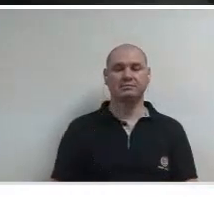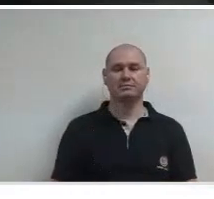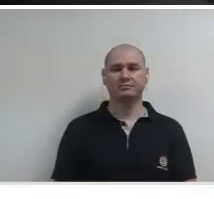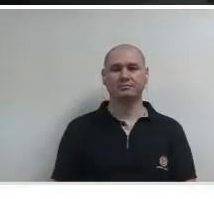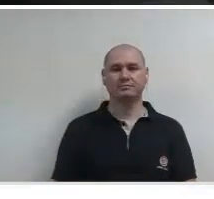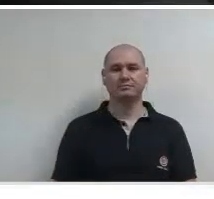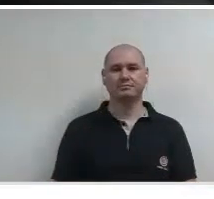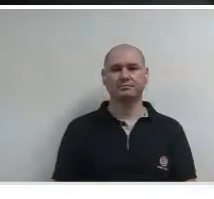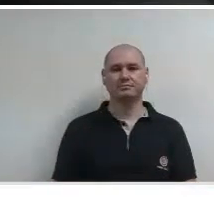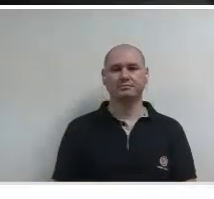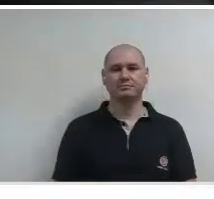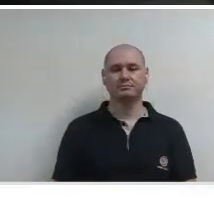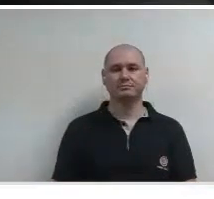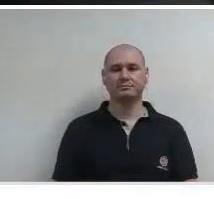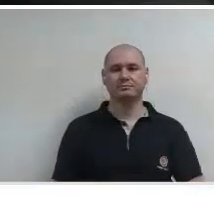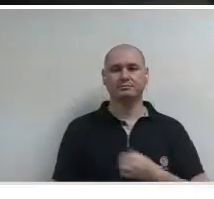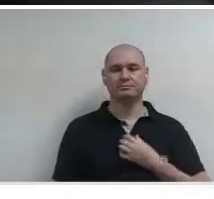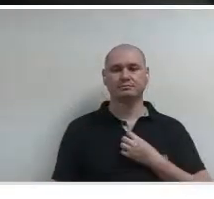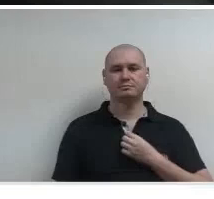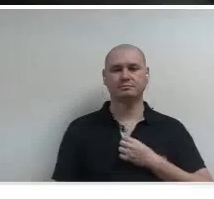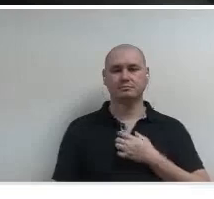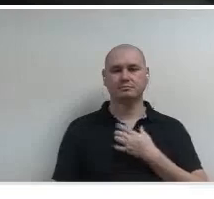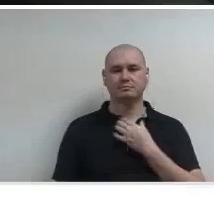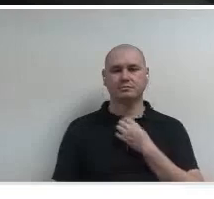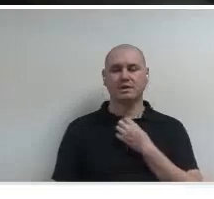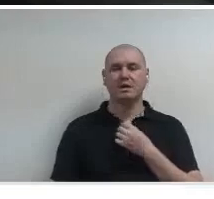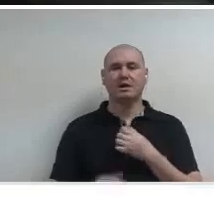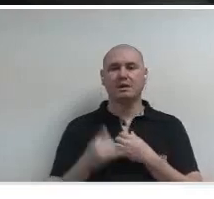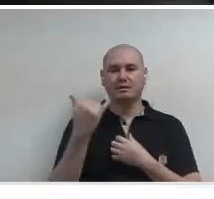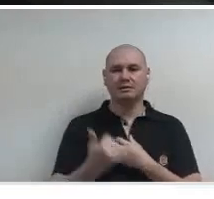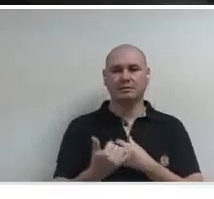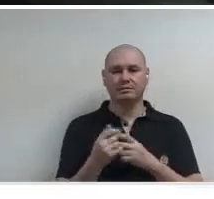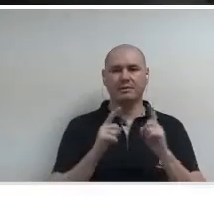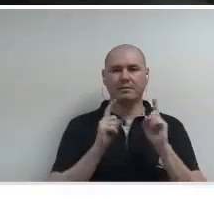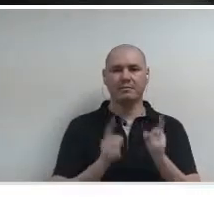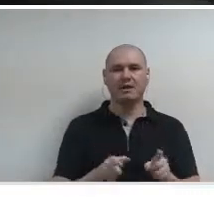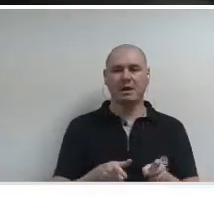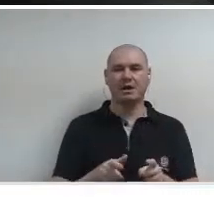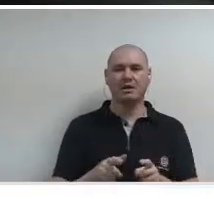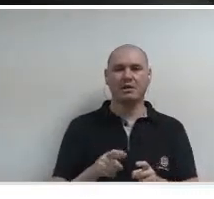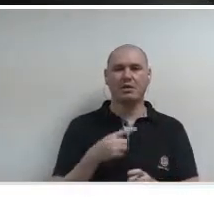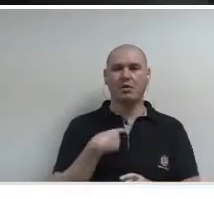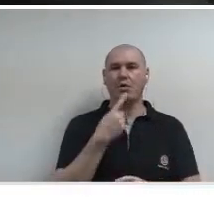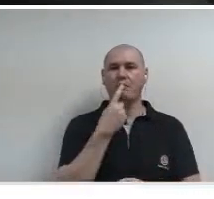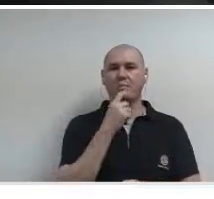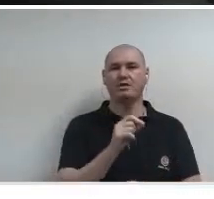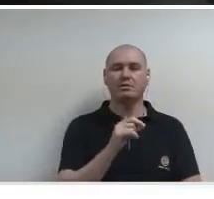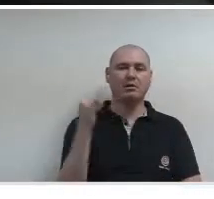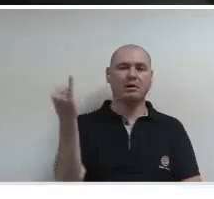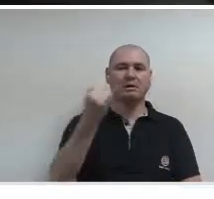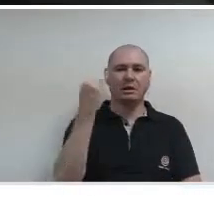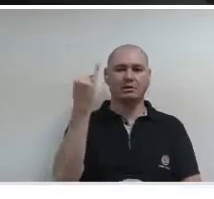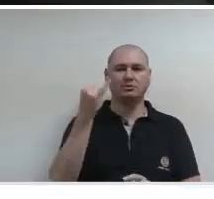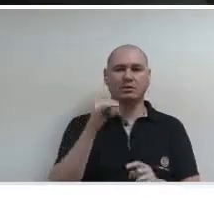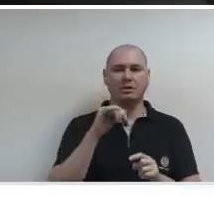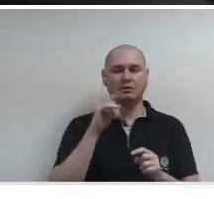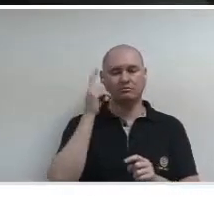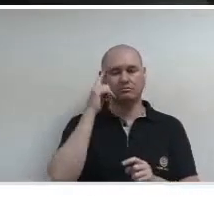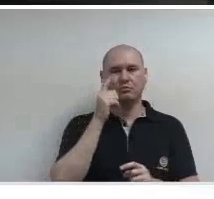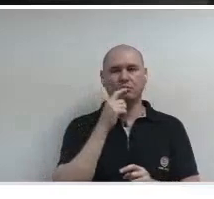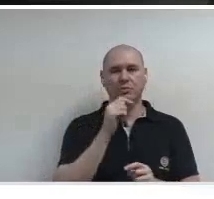y que a todo interesa a la gente ya ellos pe y que pe tiene una jurisprudencia fuera ares